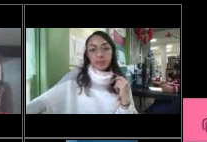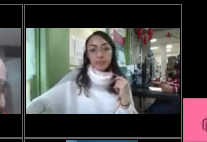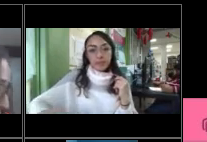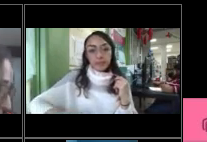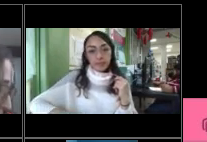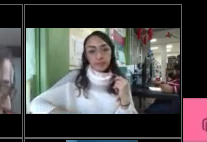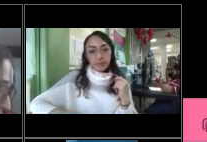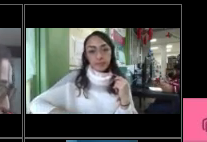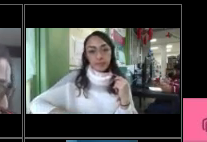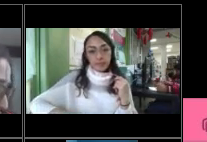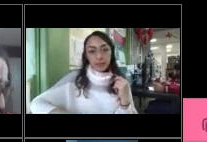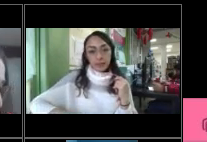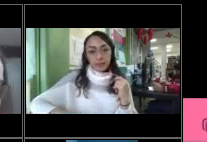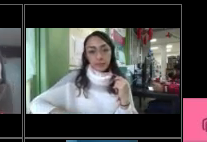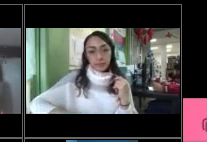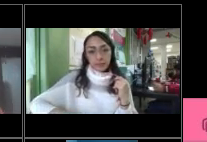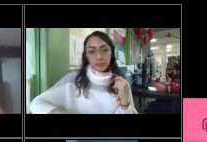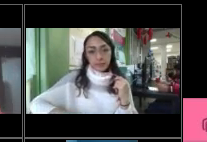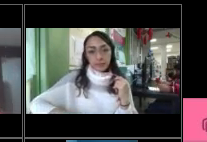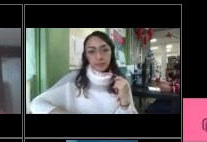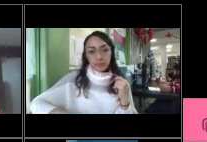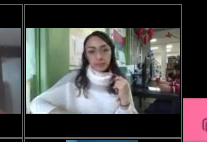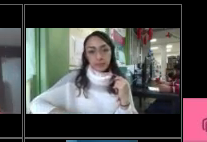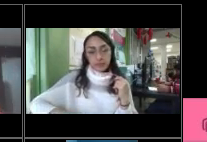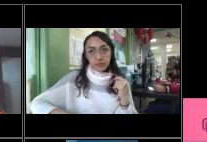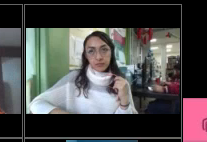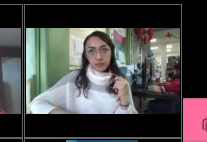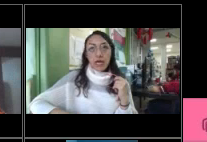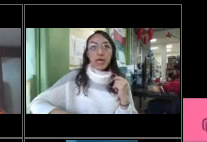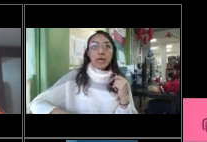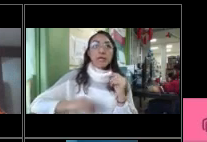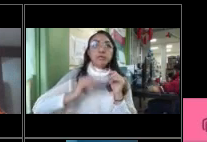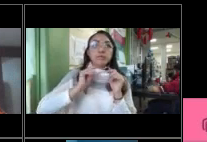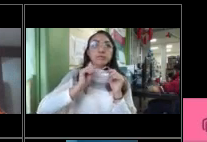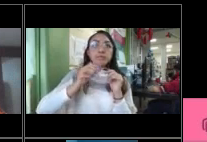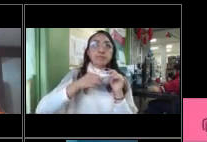un poco con las iconográficas.